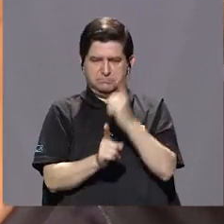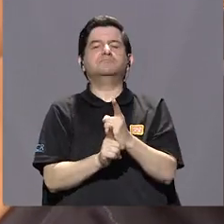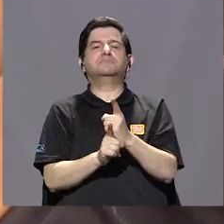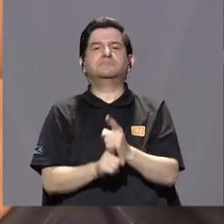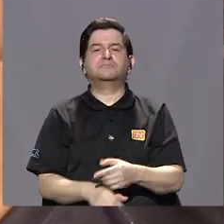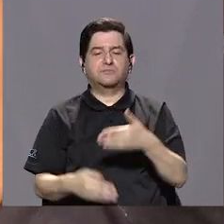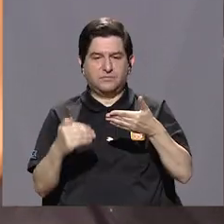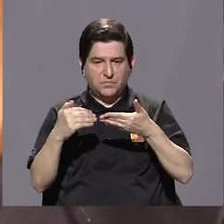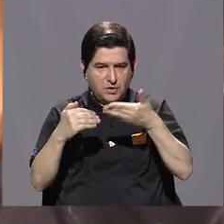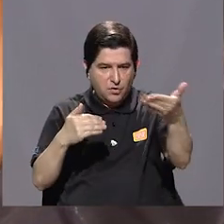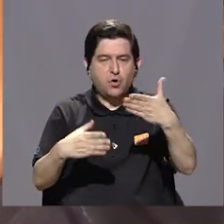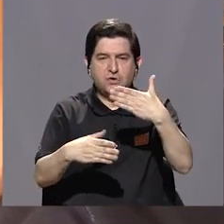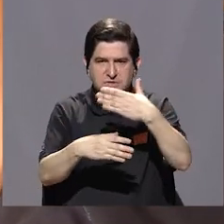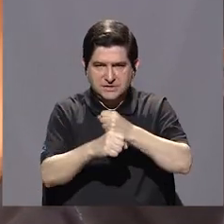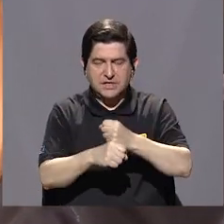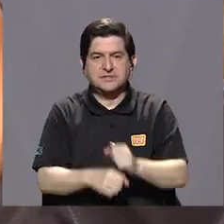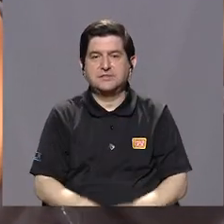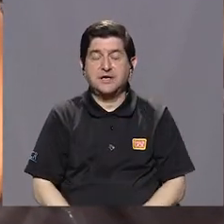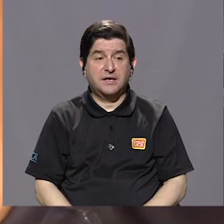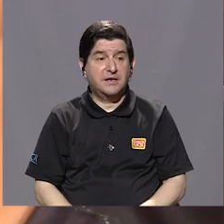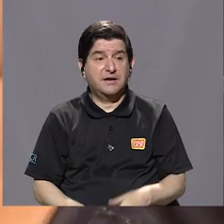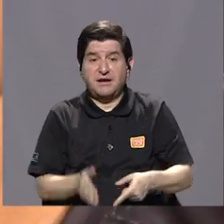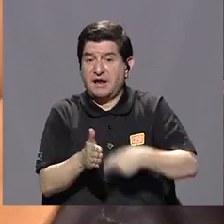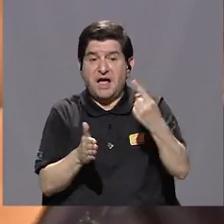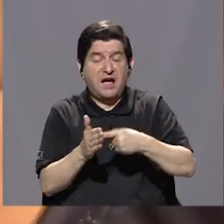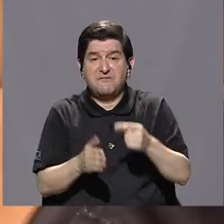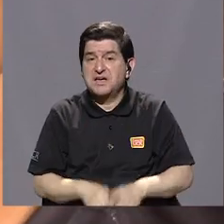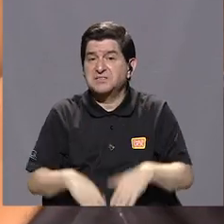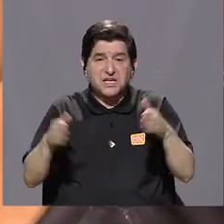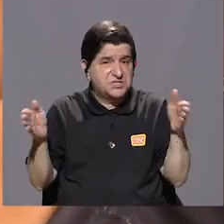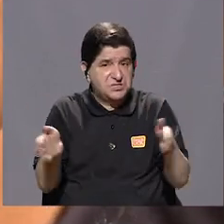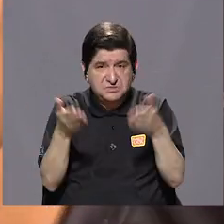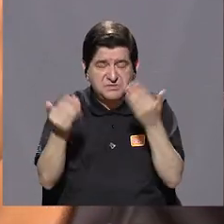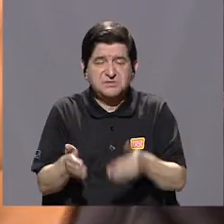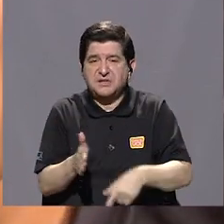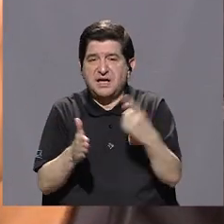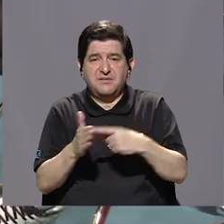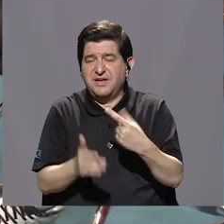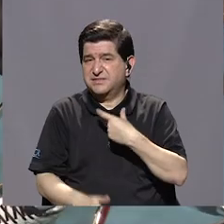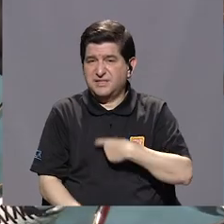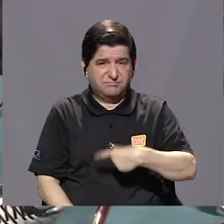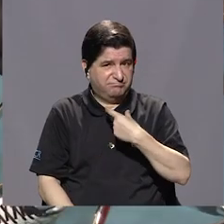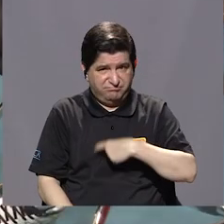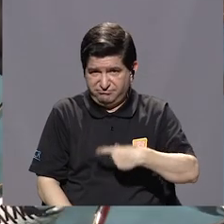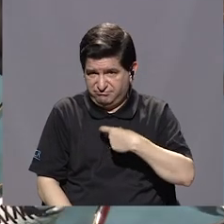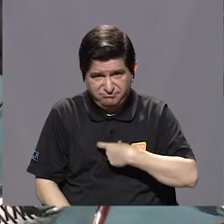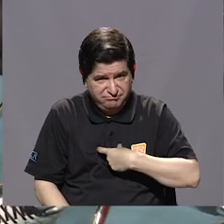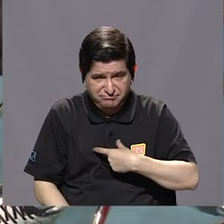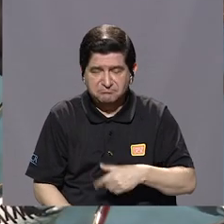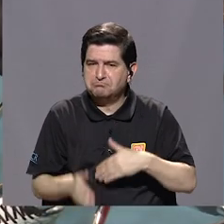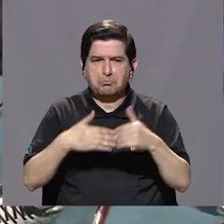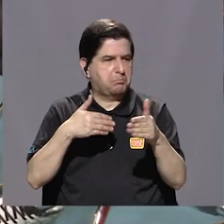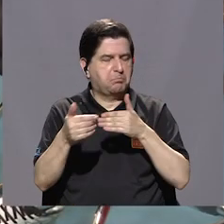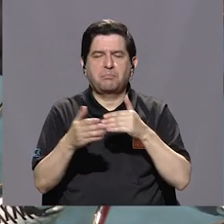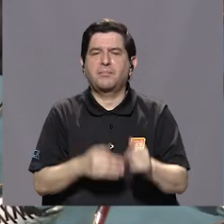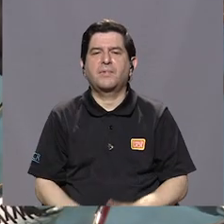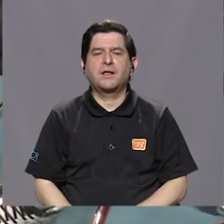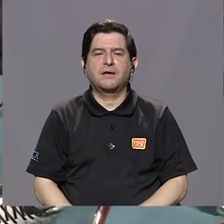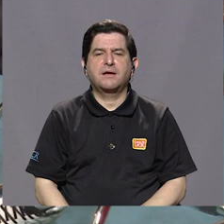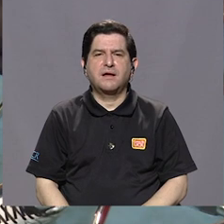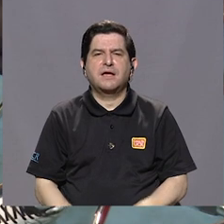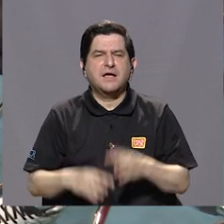hacer las cosas incluso cuando no existe la motivación, cuando no existen las ganas, y ver hasta